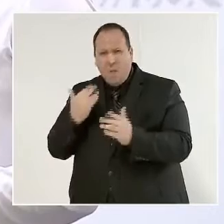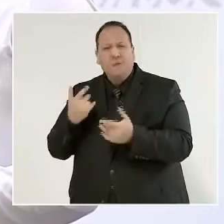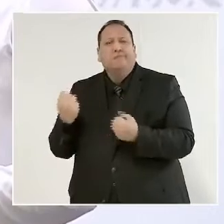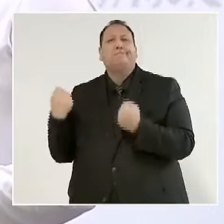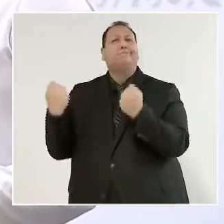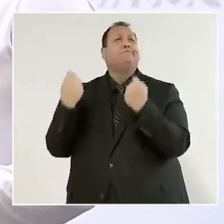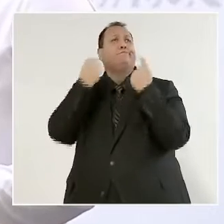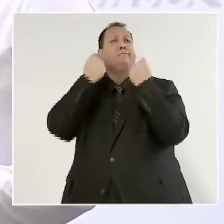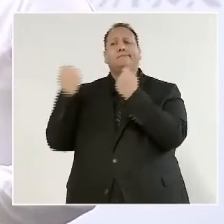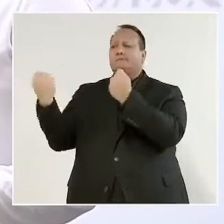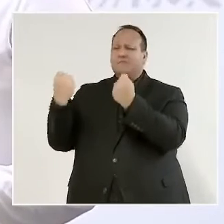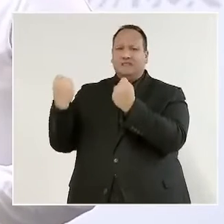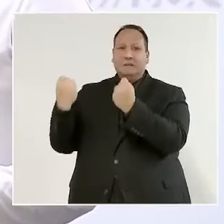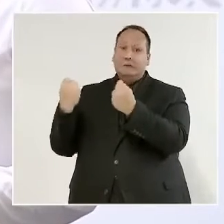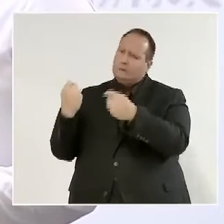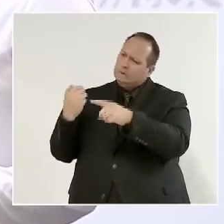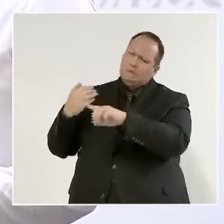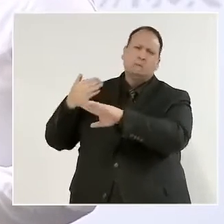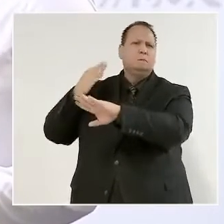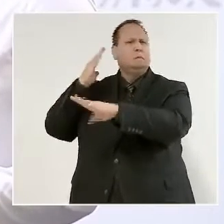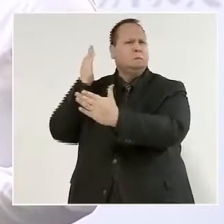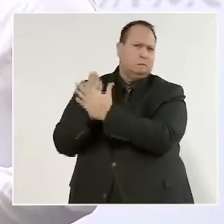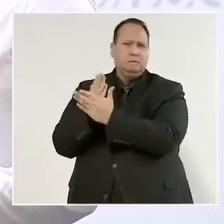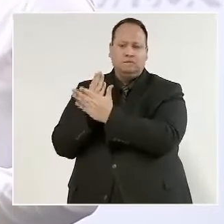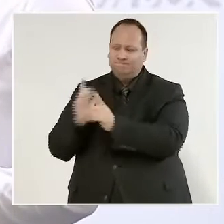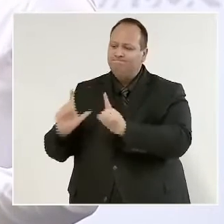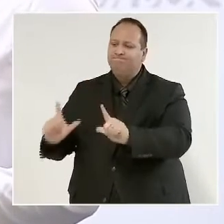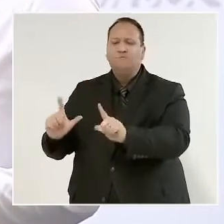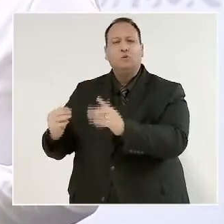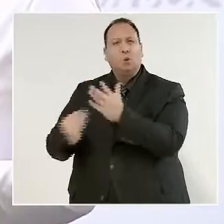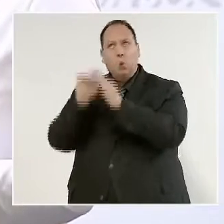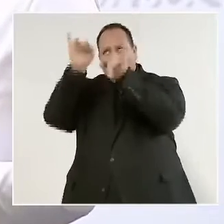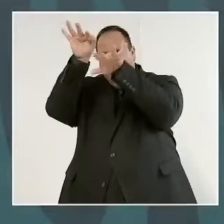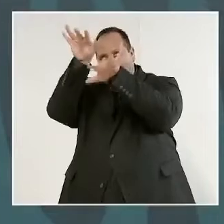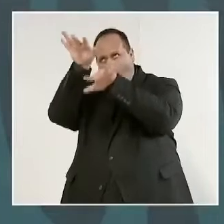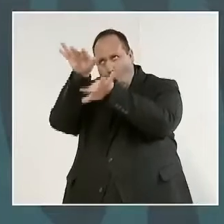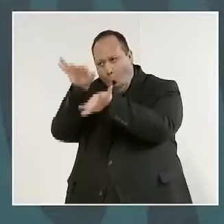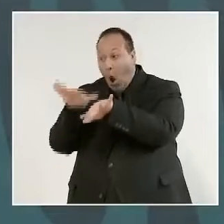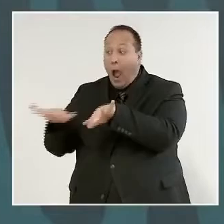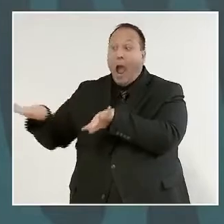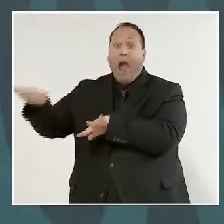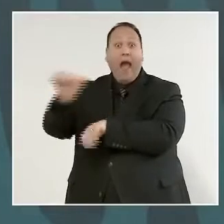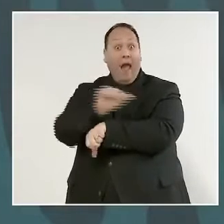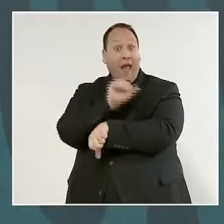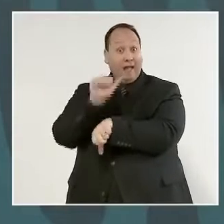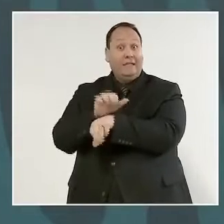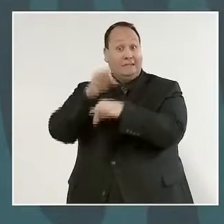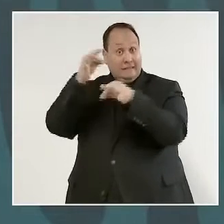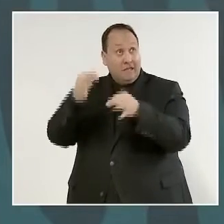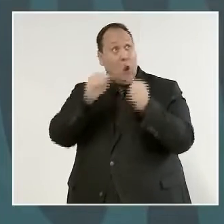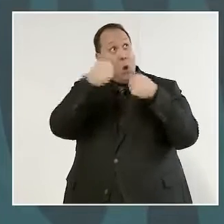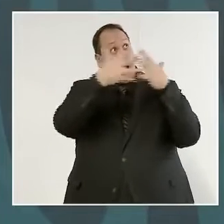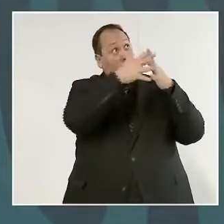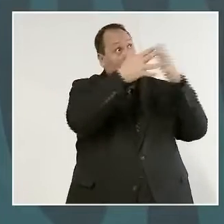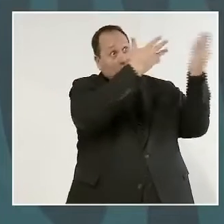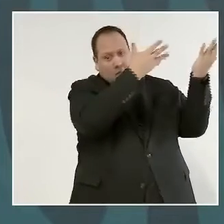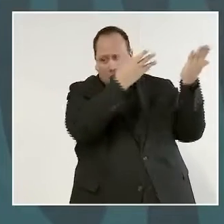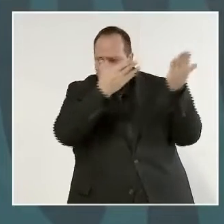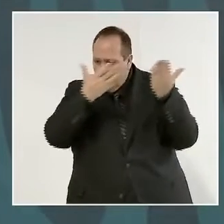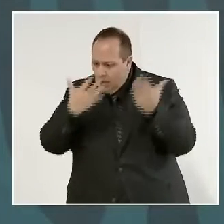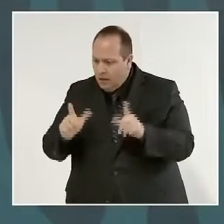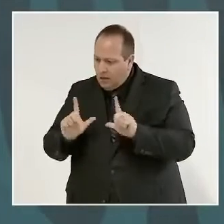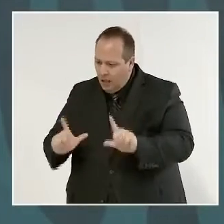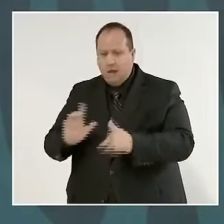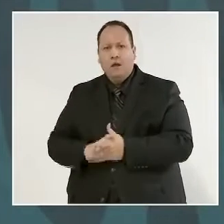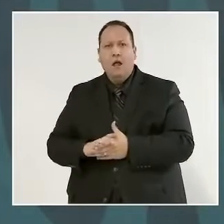documento. Con la regularización y registro de estos autos de procedencia extranjera,